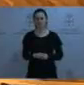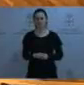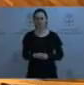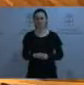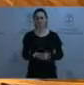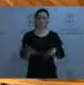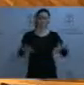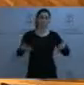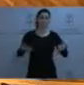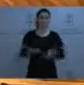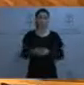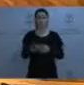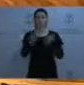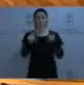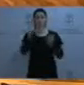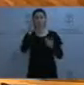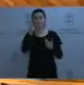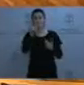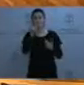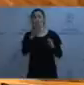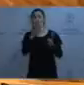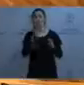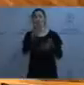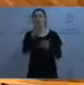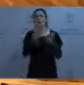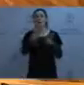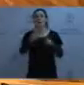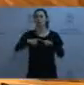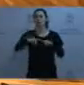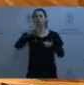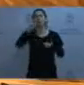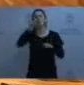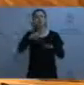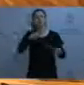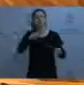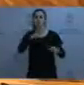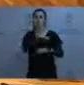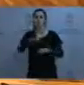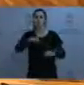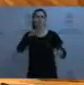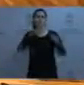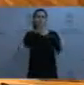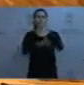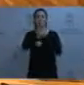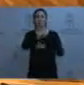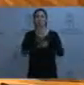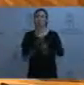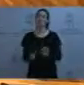Sí, señoría. También discrepo de alguna de sus afirmaciones, aunque ciertamente menos que con la anterior señora diputada.